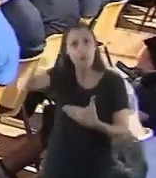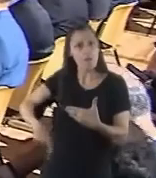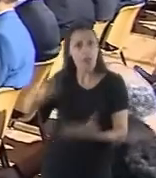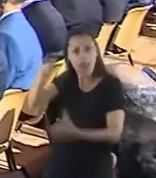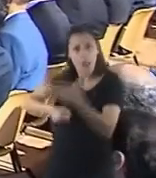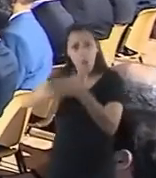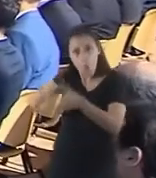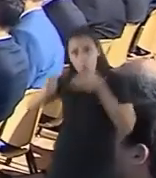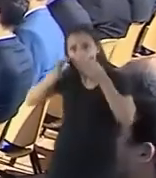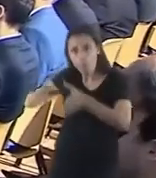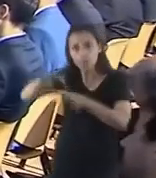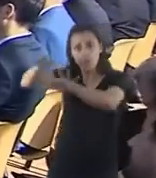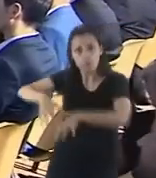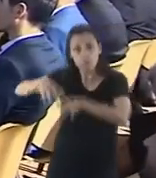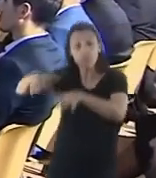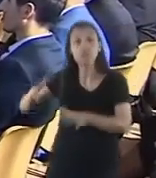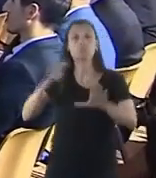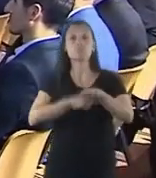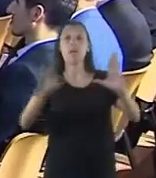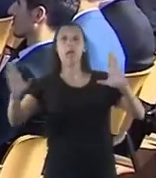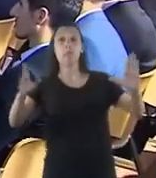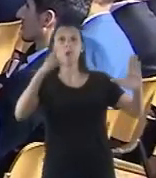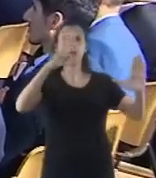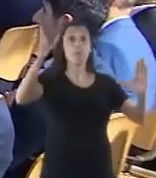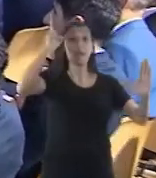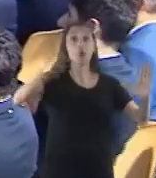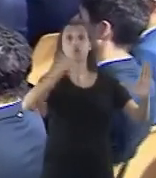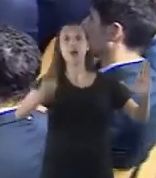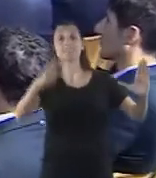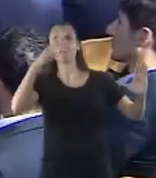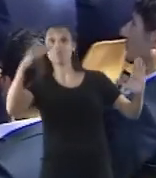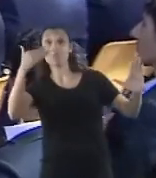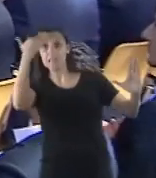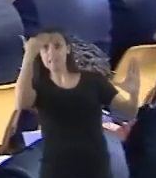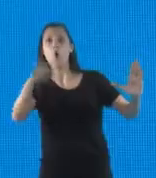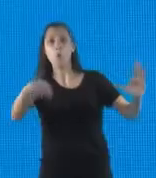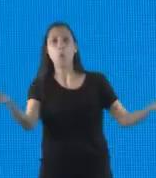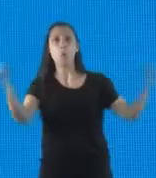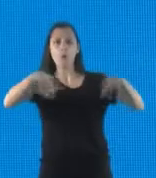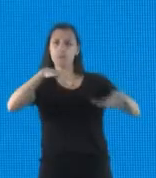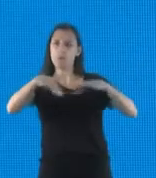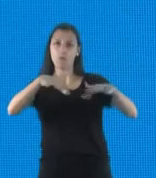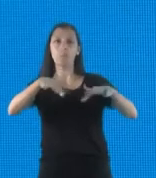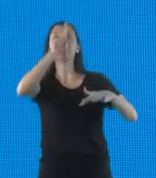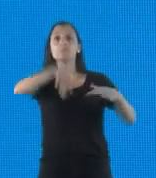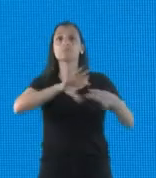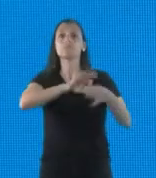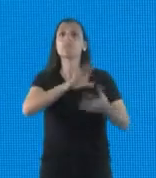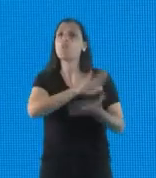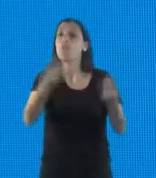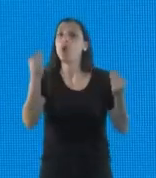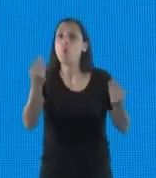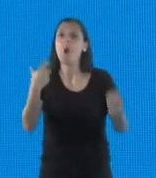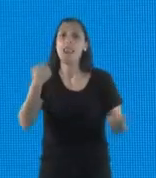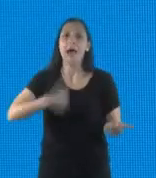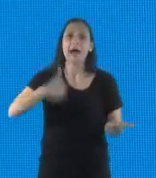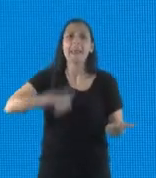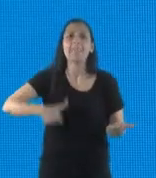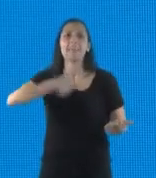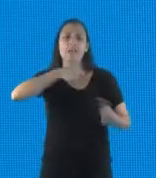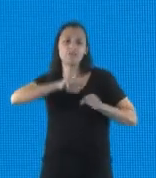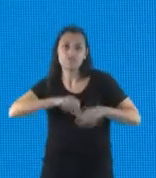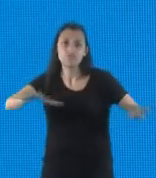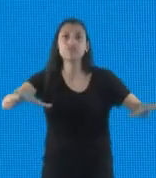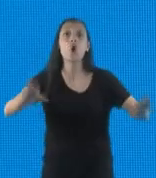en la Argentina entre el 2008 y el 2015, hoy vuelve a ponerse en marcha con un instrumento nuevo que es Argentina Irrigada